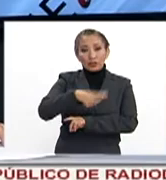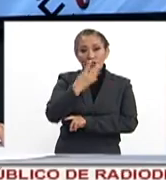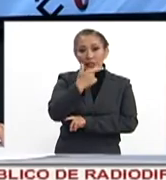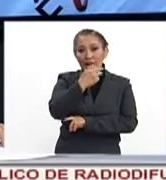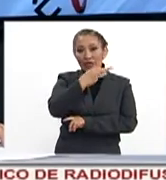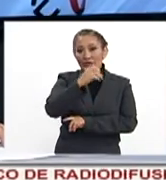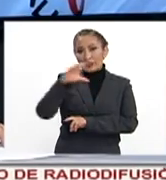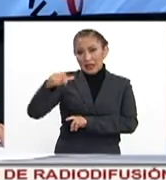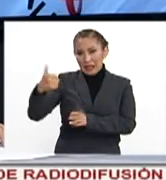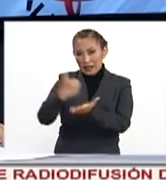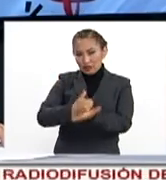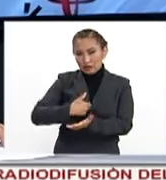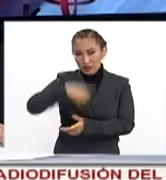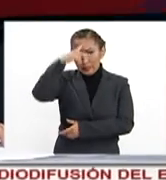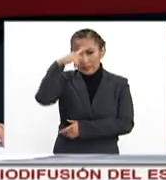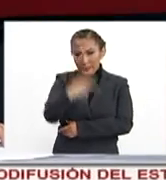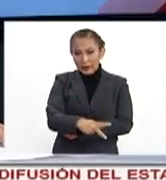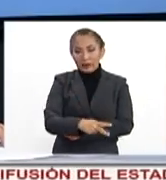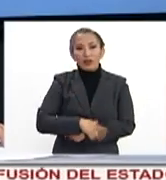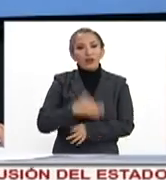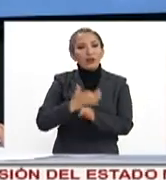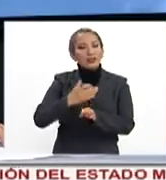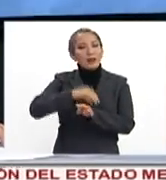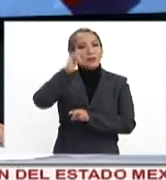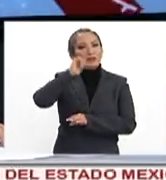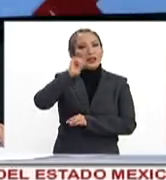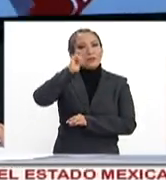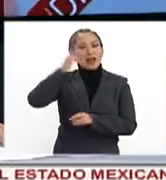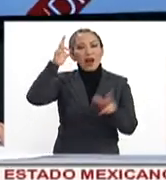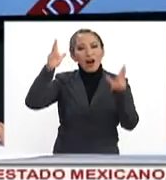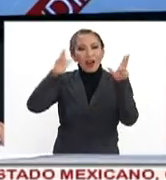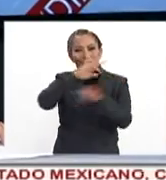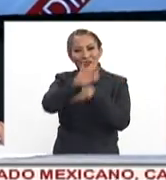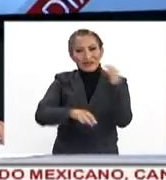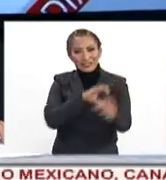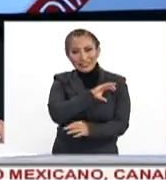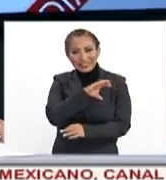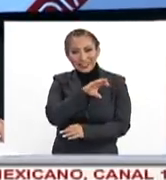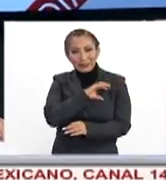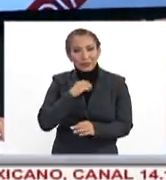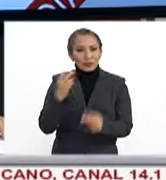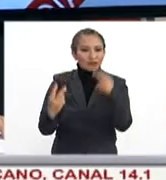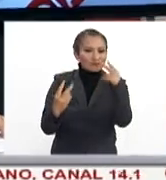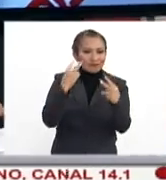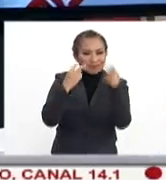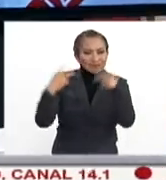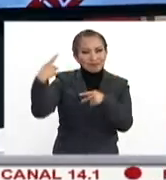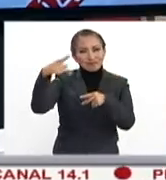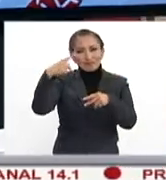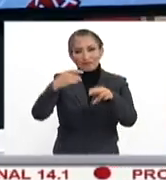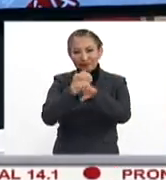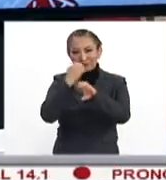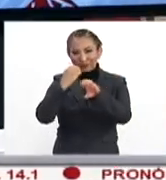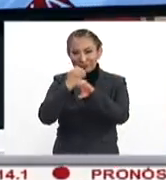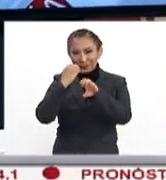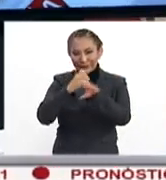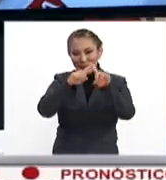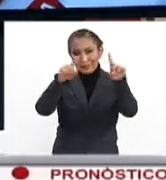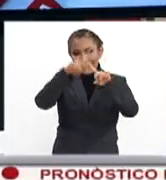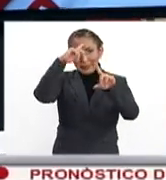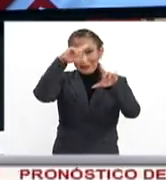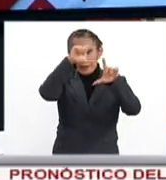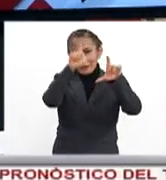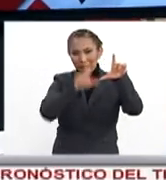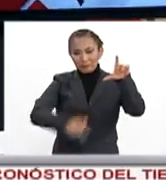grados centígrados en la capital del país. Y desde aquí, como siempre, un saludo muy afectuoso a quienes nos están viendo en el interior de la